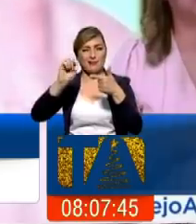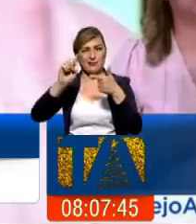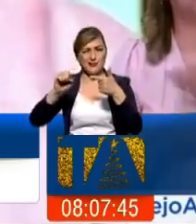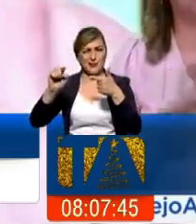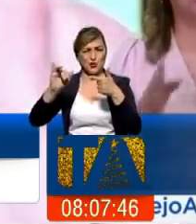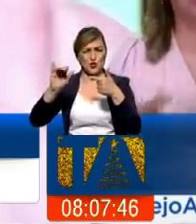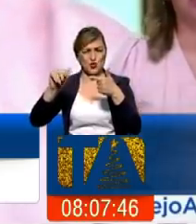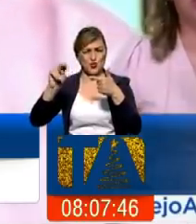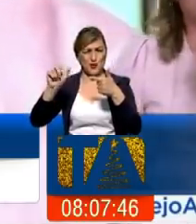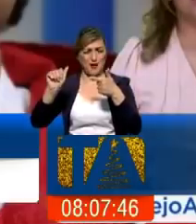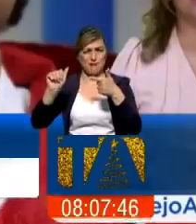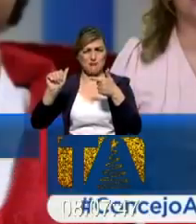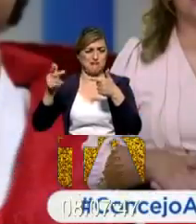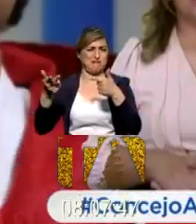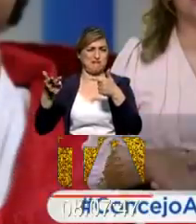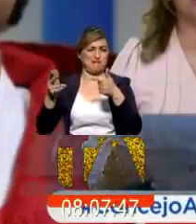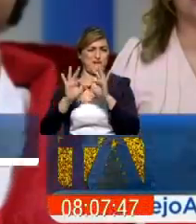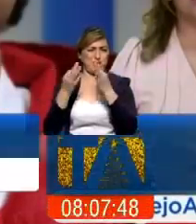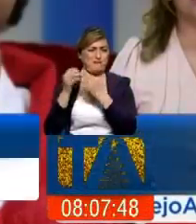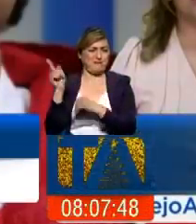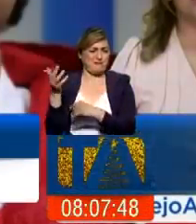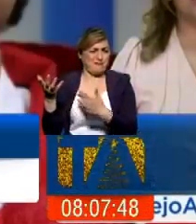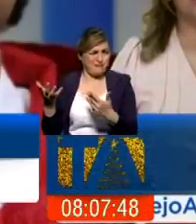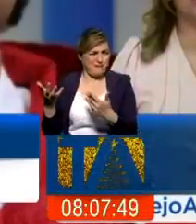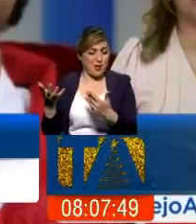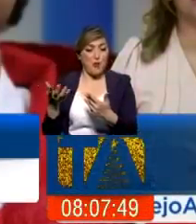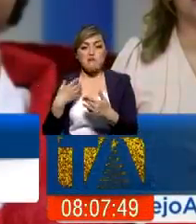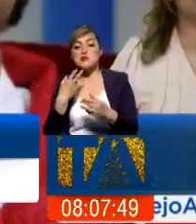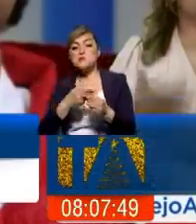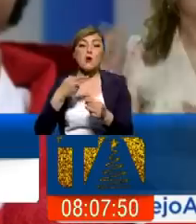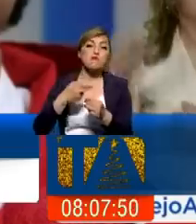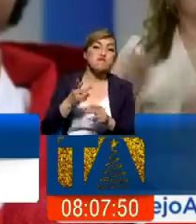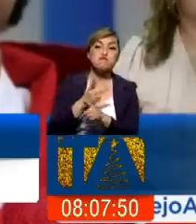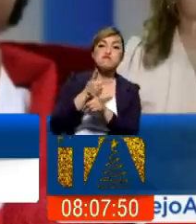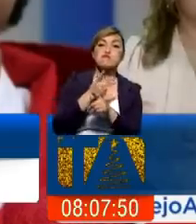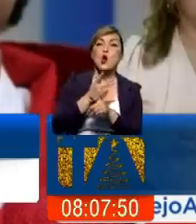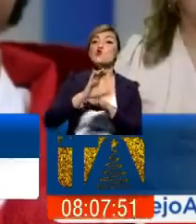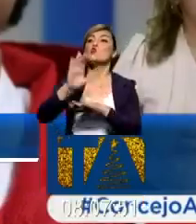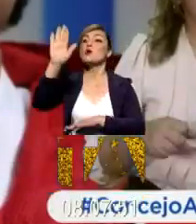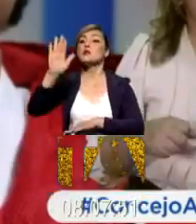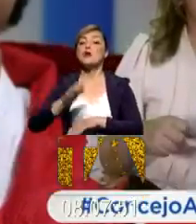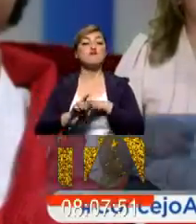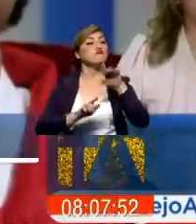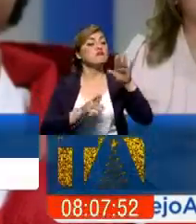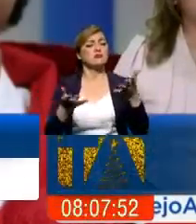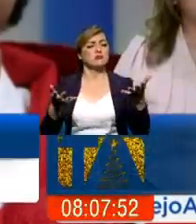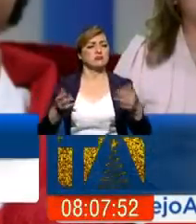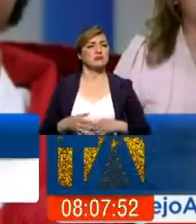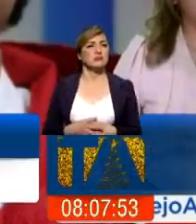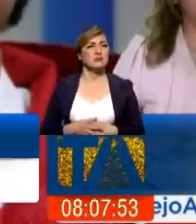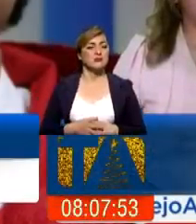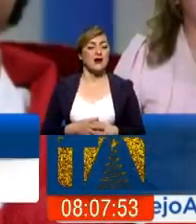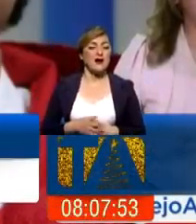funcionarios municipales? Sí, claro, o sea, pero concejal Abad, o sea, hay abades en algunas partes y no creo